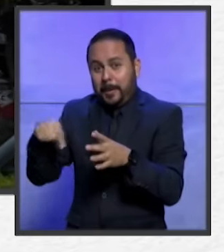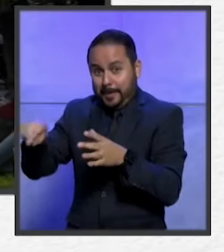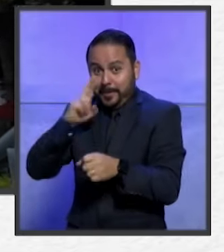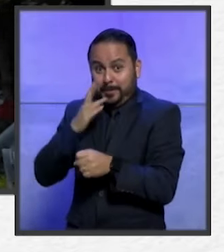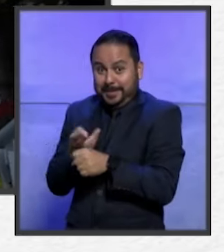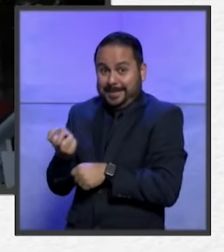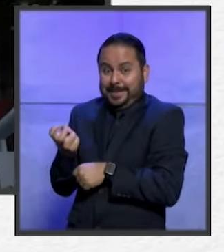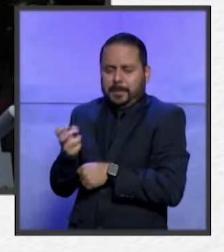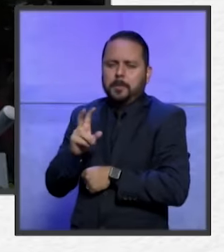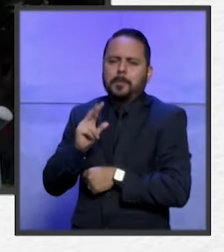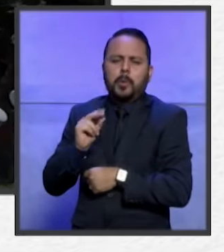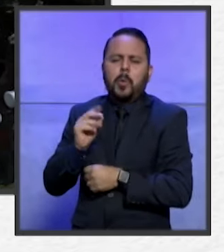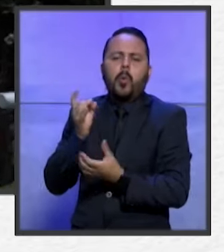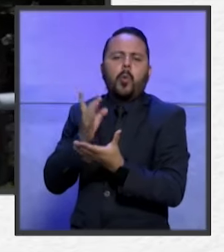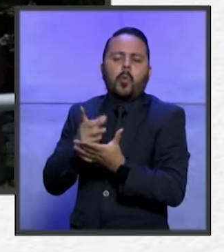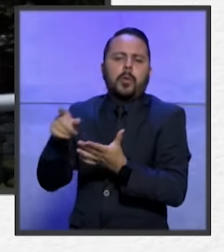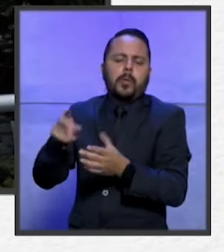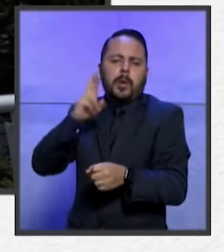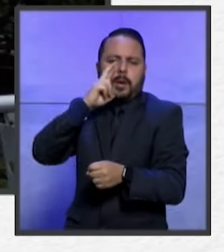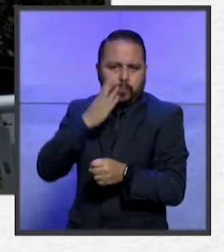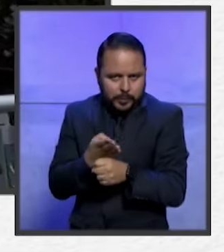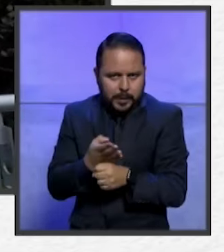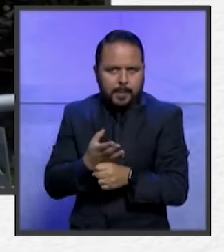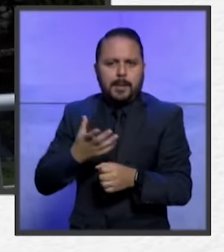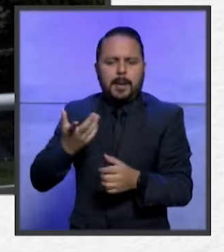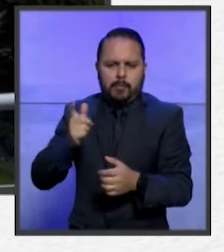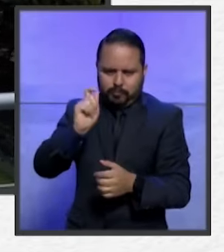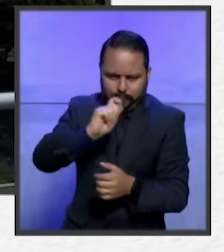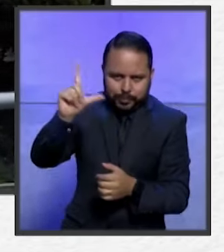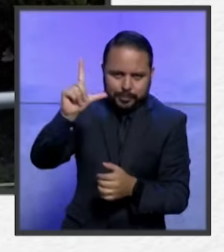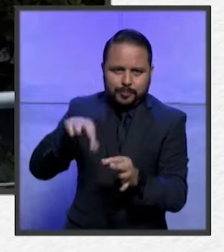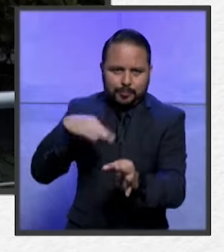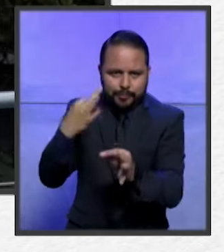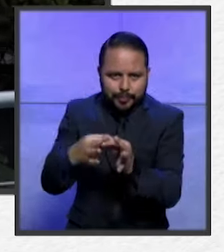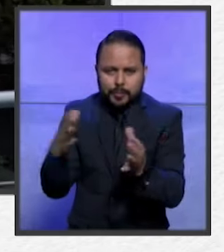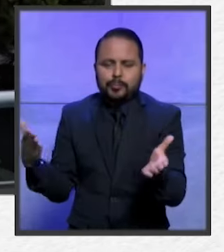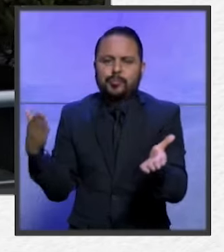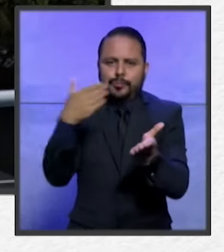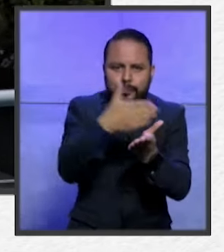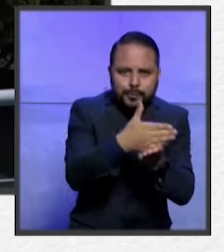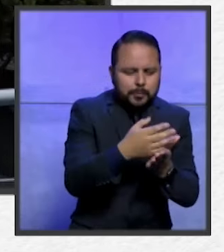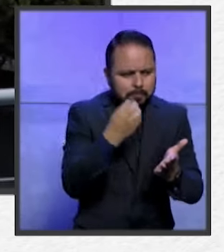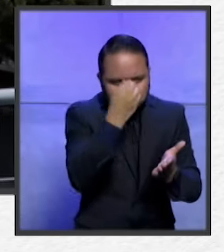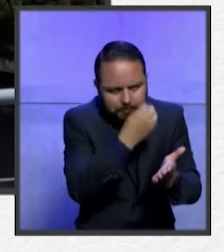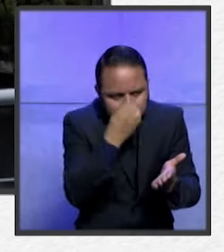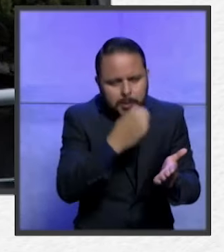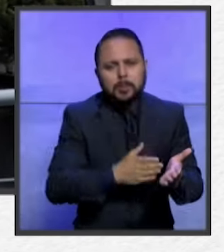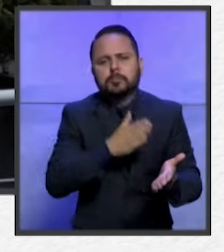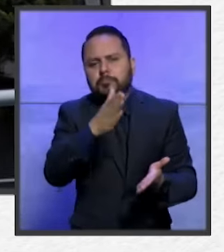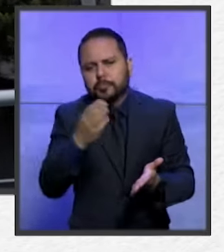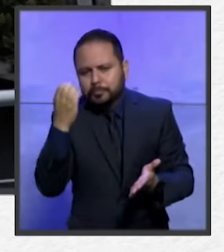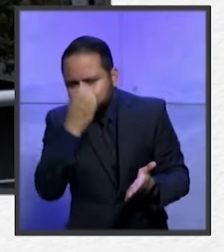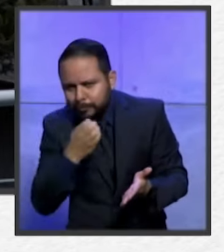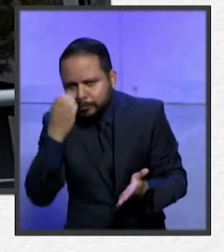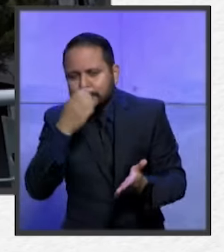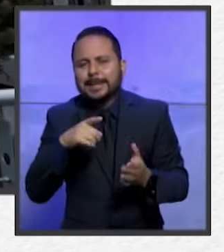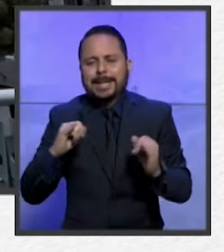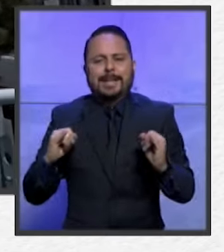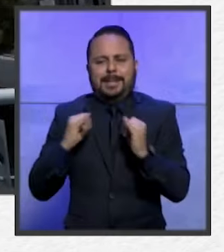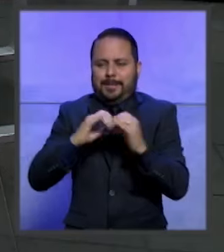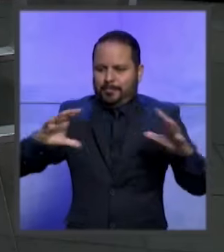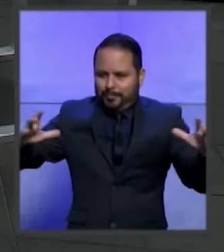función se está cumpliendo con una atribución profesionalismo sí efectivamente Y es una cuestión que se llama